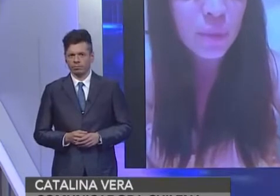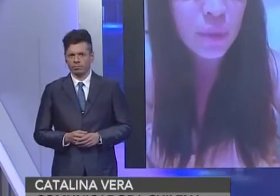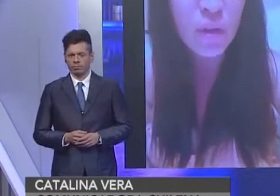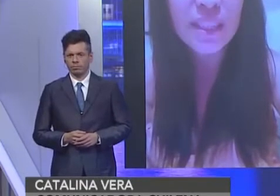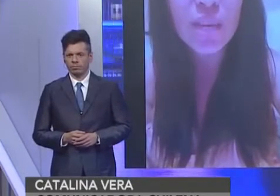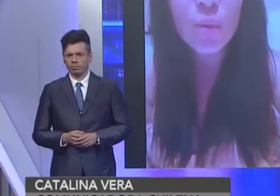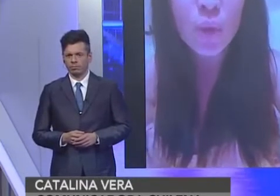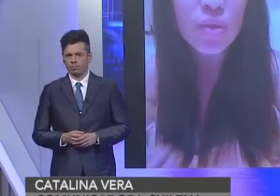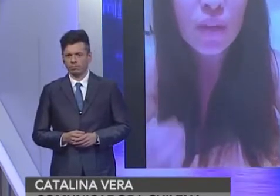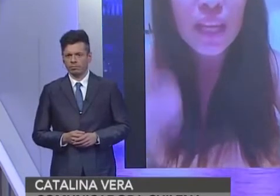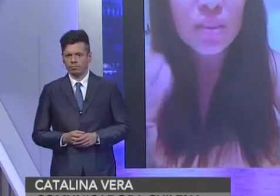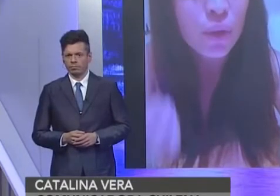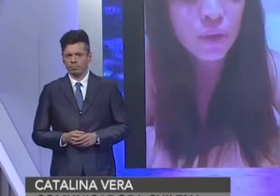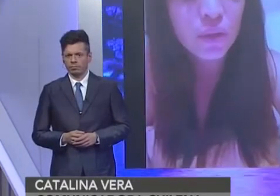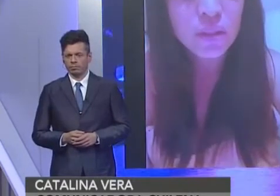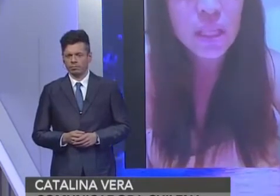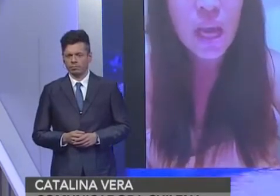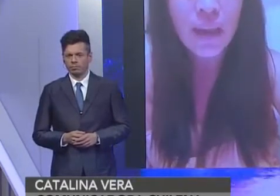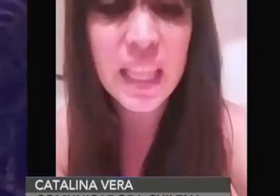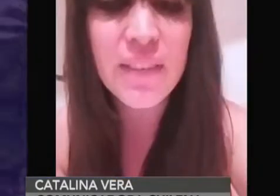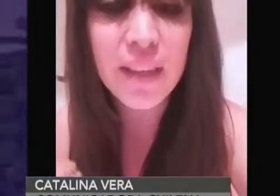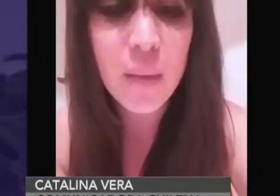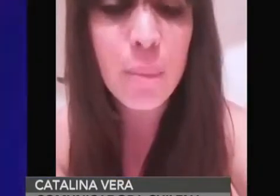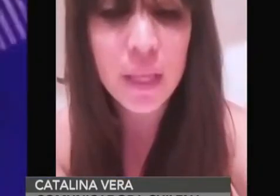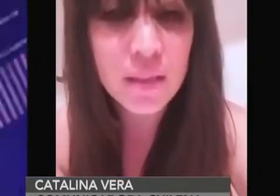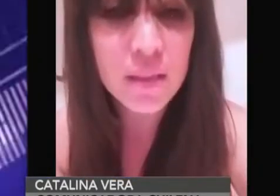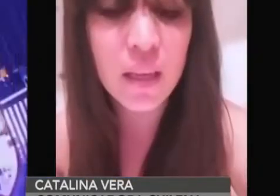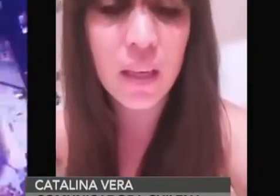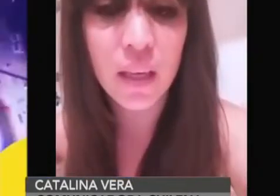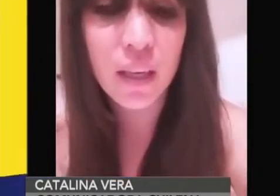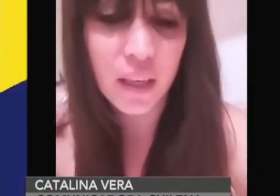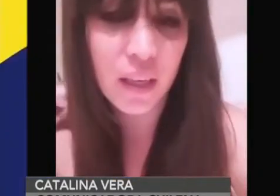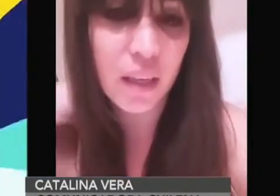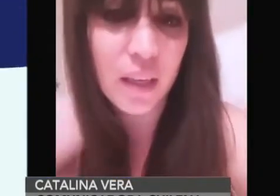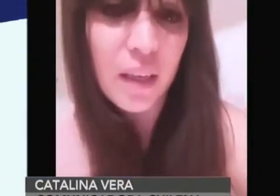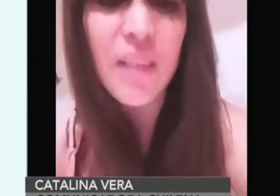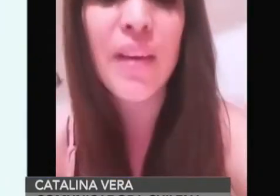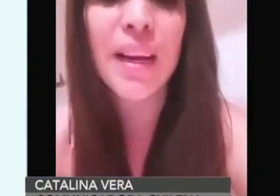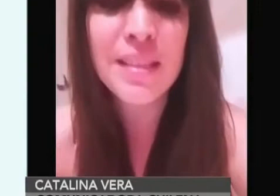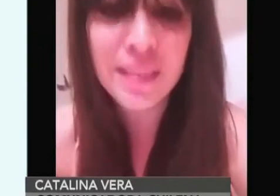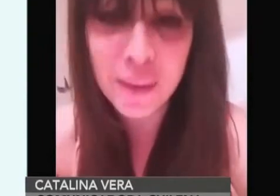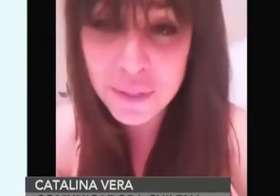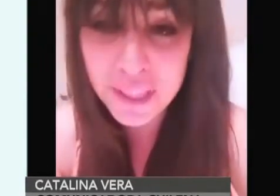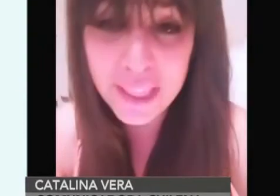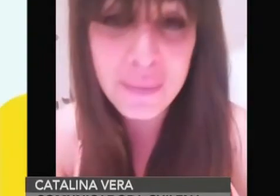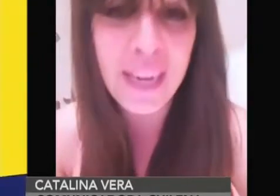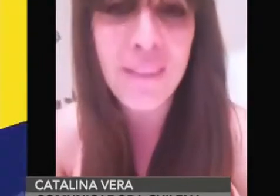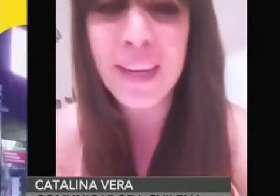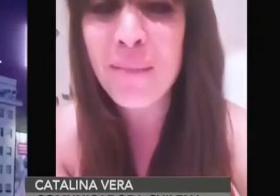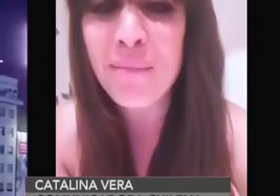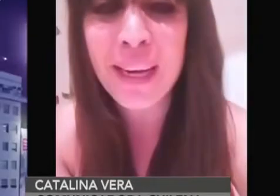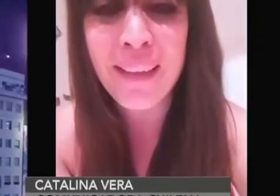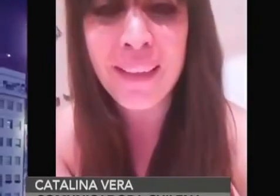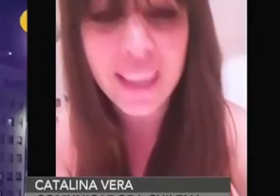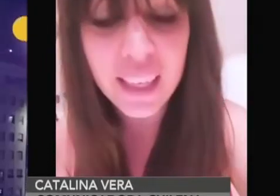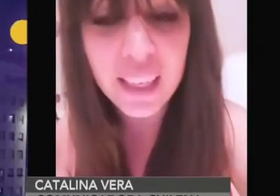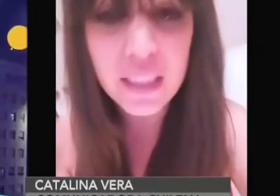vacunen, pero obviamente como no es obligatorio, hay gente que de verdad piensa que les van a insertar un chip, que les van